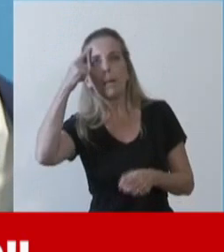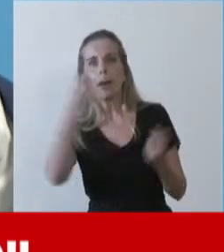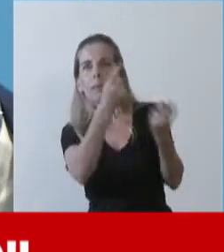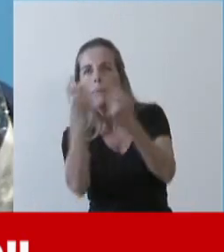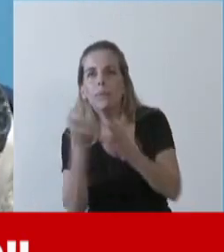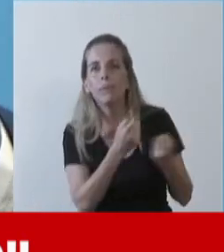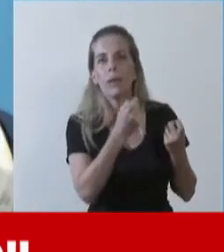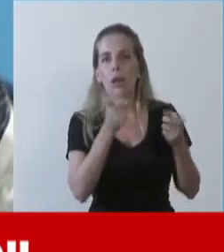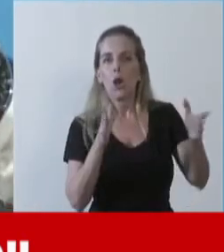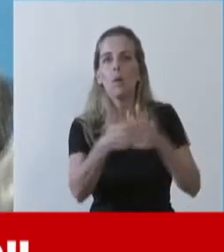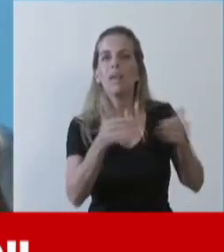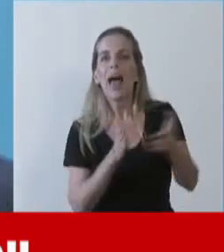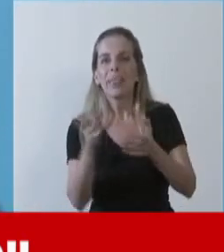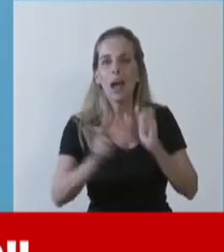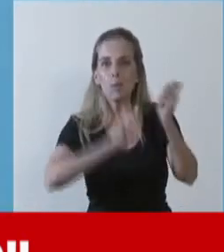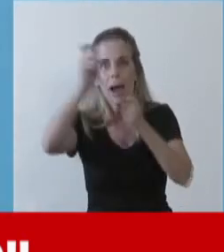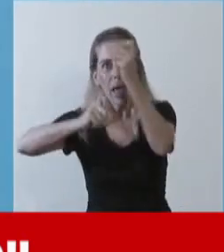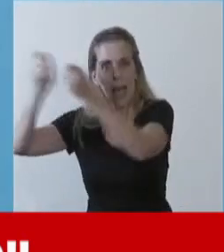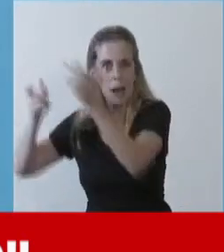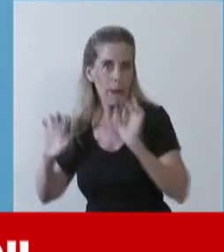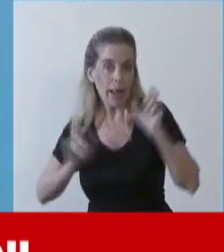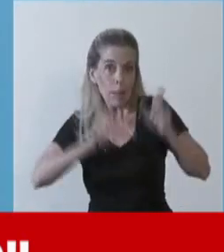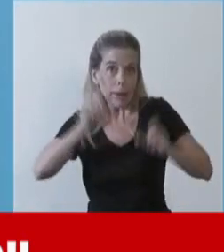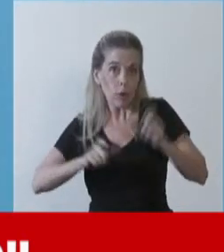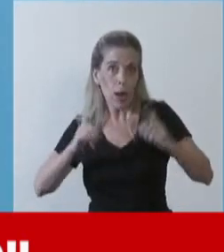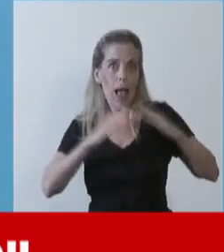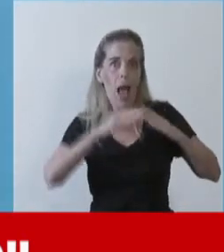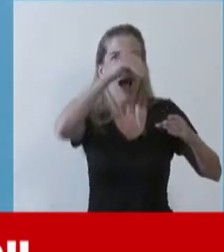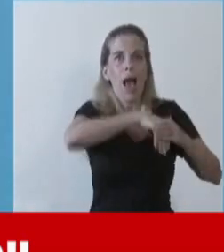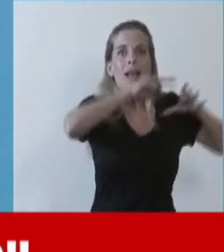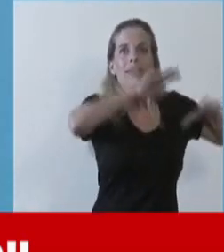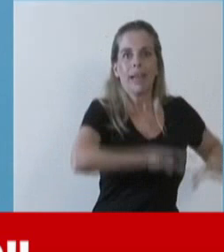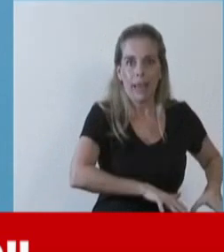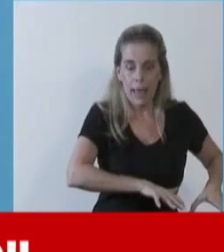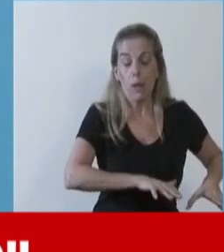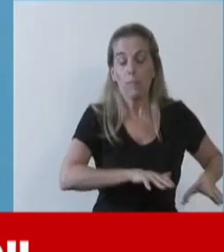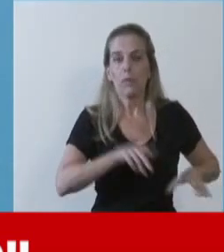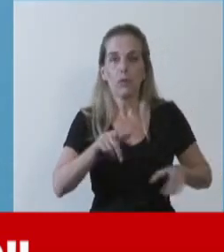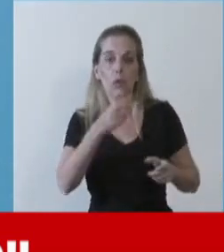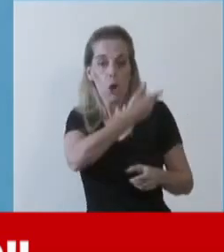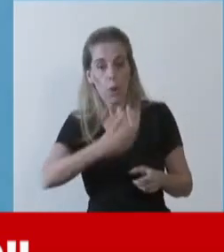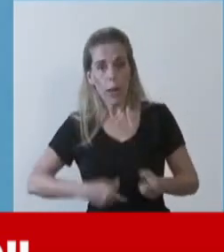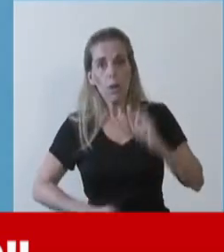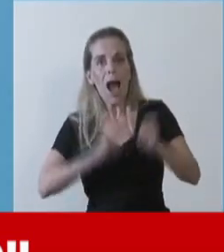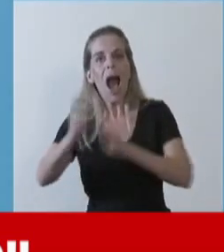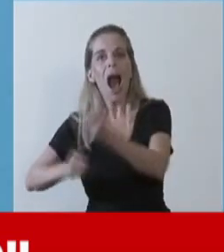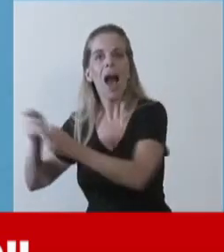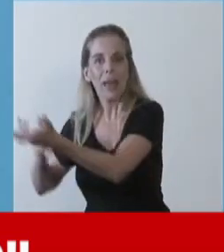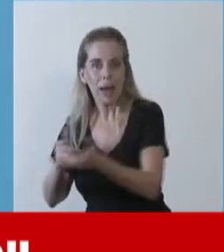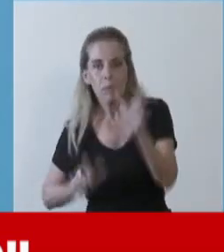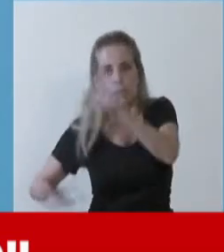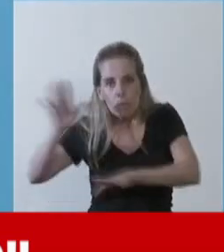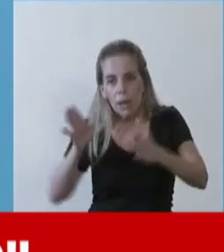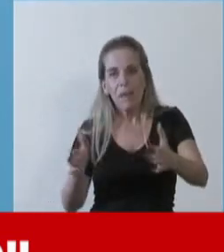viandas para evitar el traslado, el movimiento de las personas. Eso implica un refuerzo adicional presupuestario, el armado